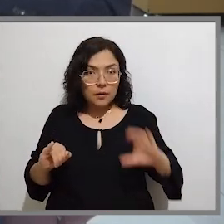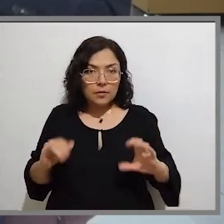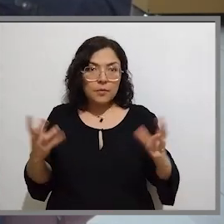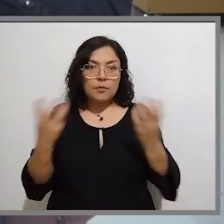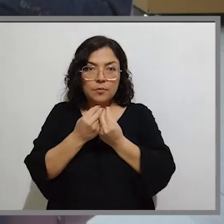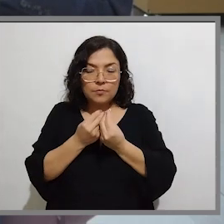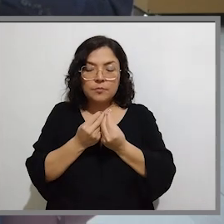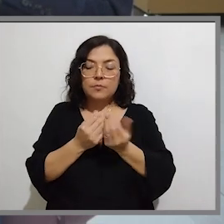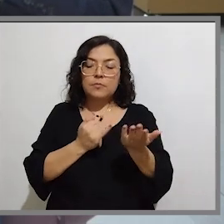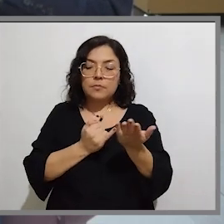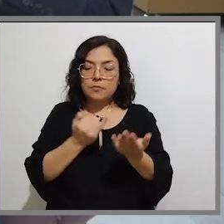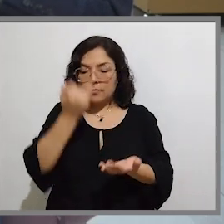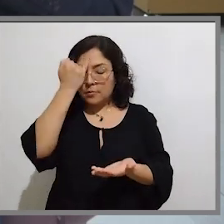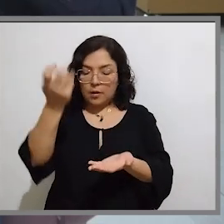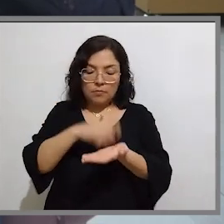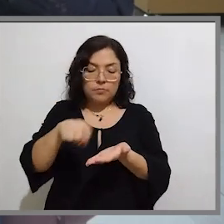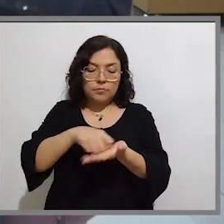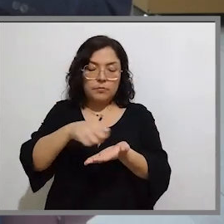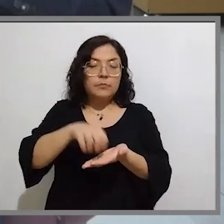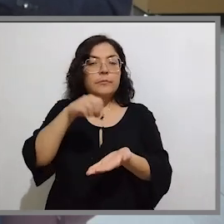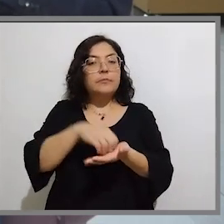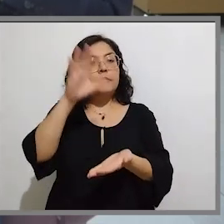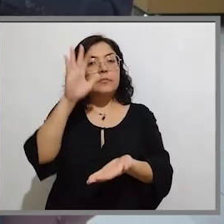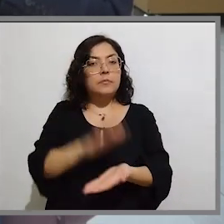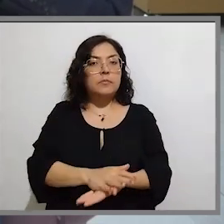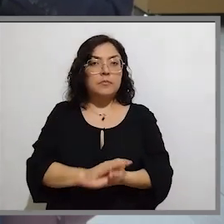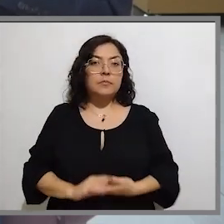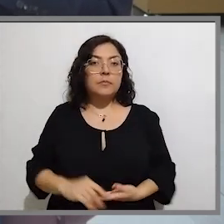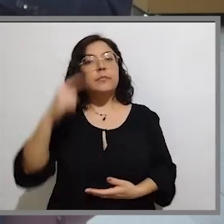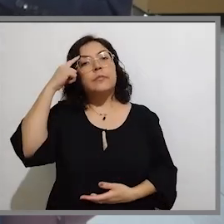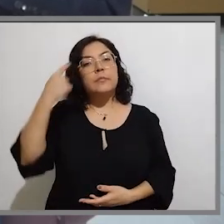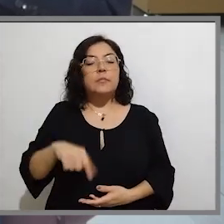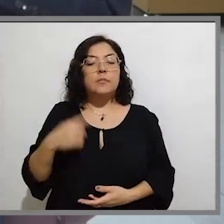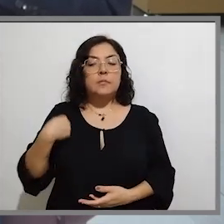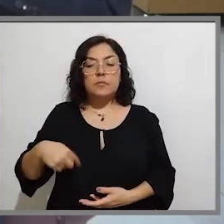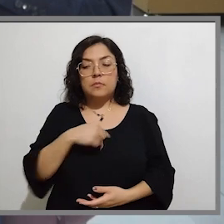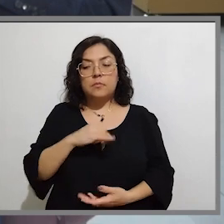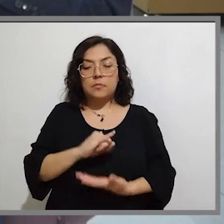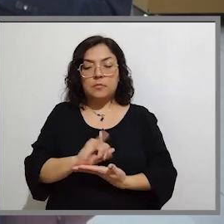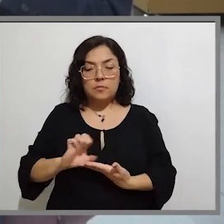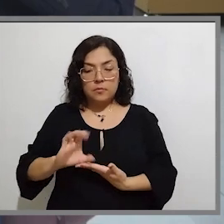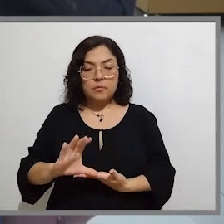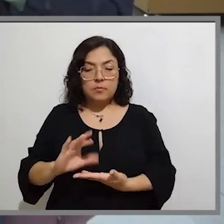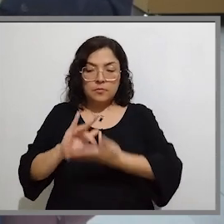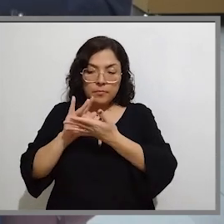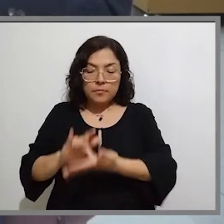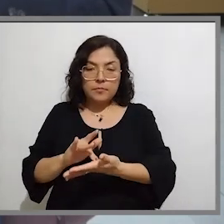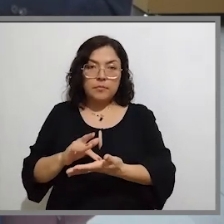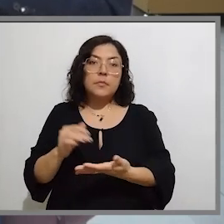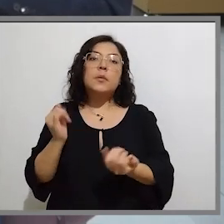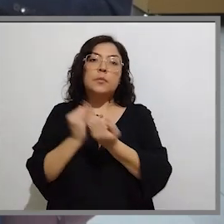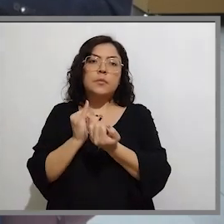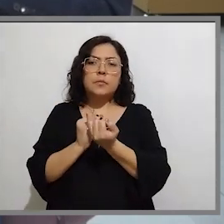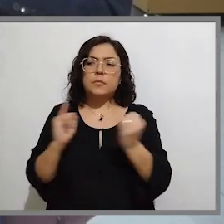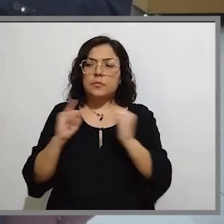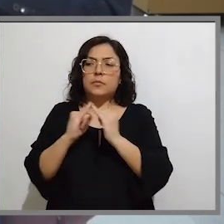esta manera cumplir con los propósitos que tienen, como que nosotros tenemos en primer lugar como institución electoral, pero también las instituciones